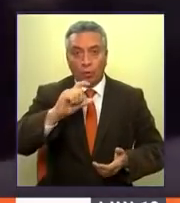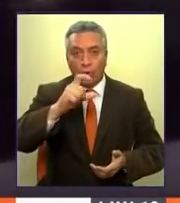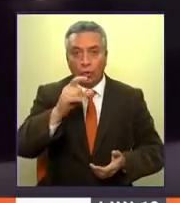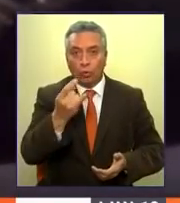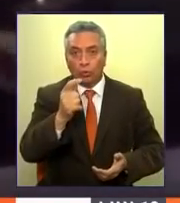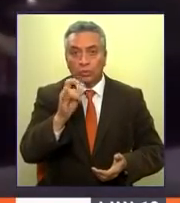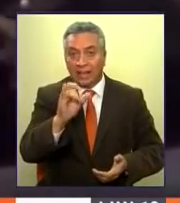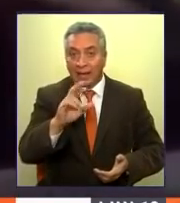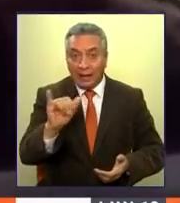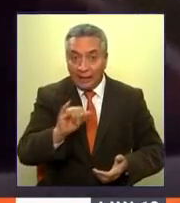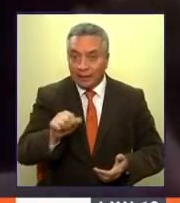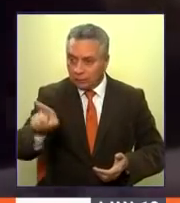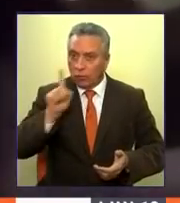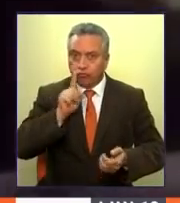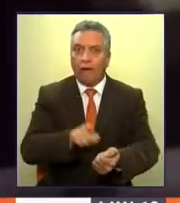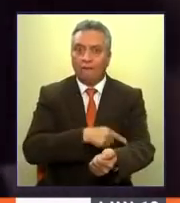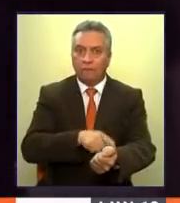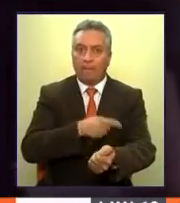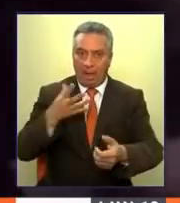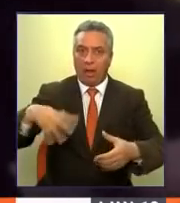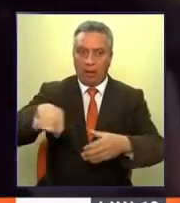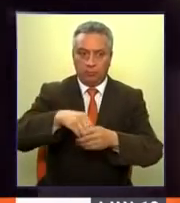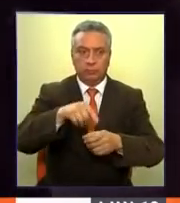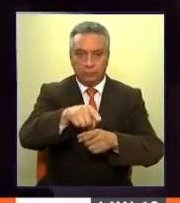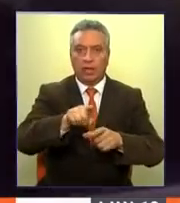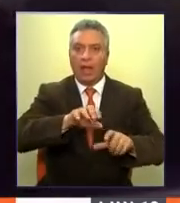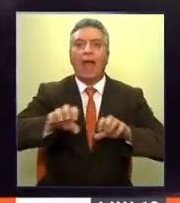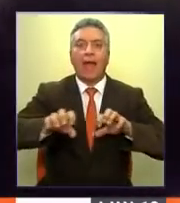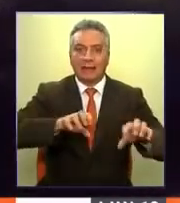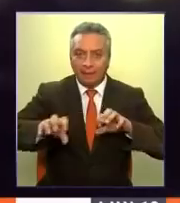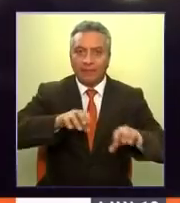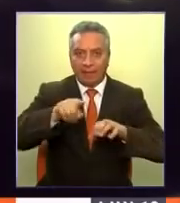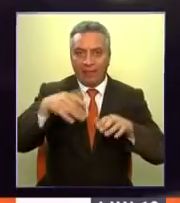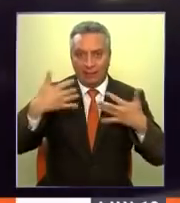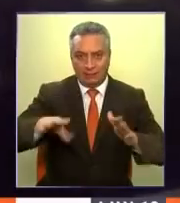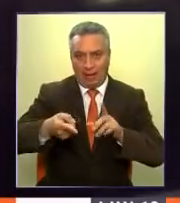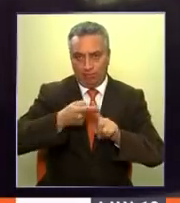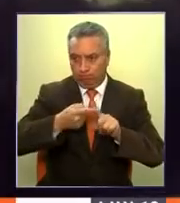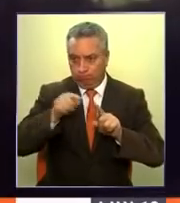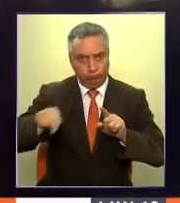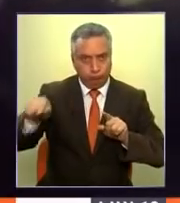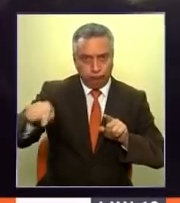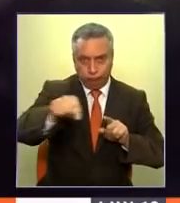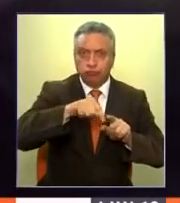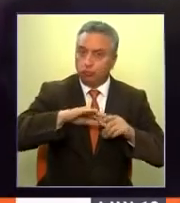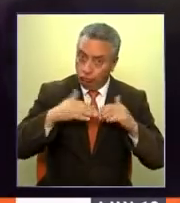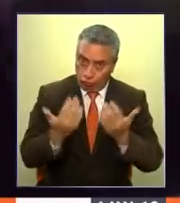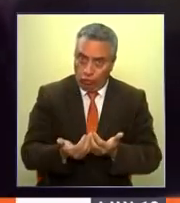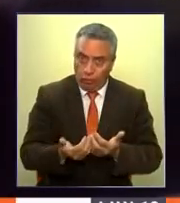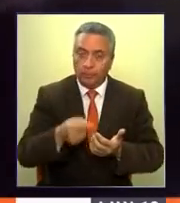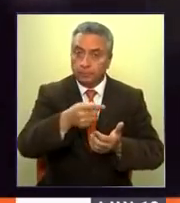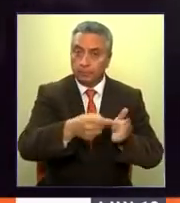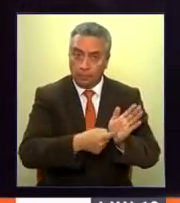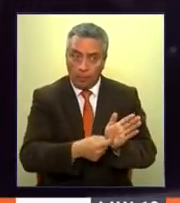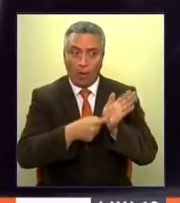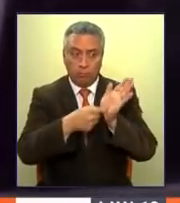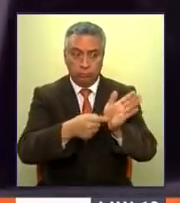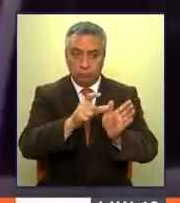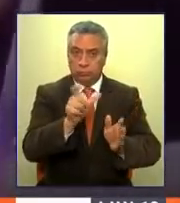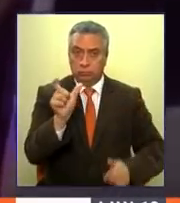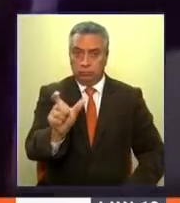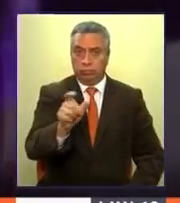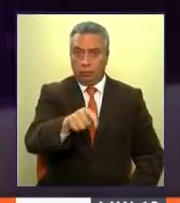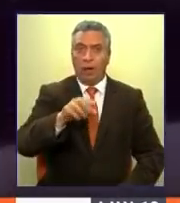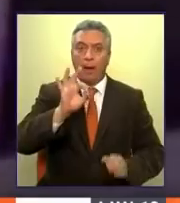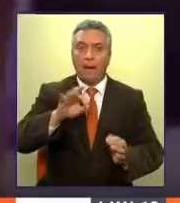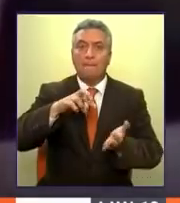acompañado por su familia, tras participar de actividades en su distrito. Como se ve en el video y tras mostrar su credencial parlamentaria, el